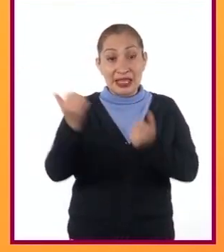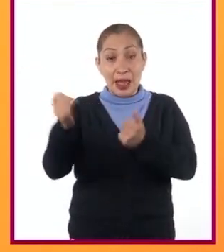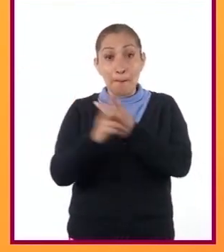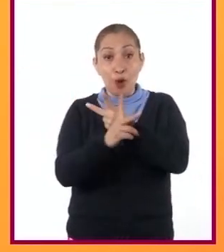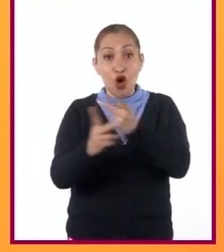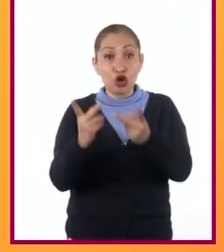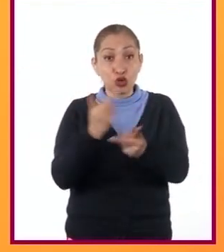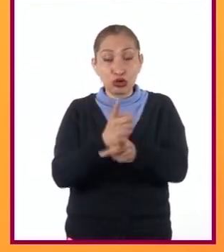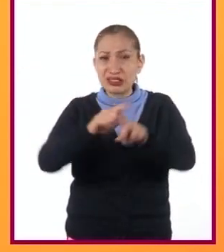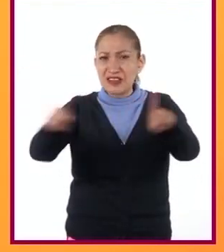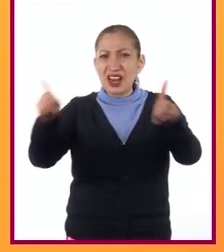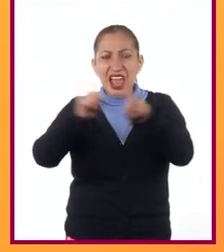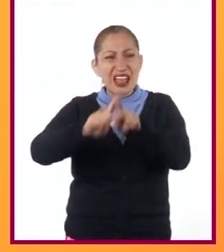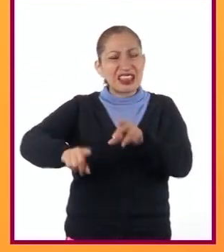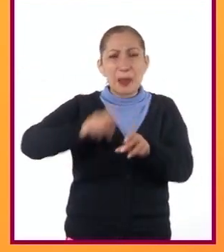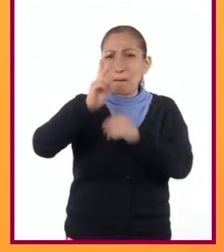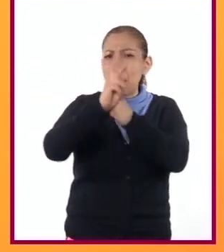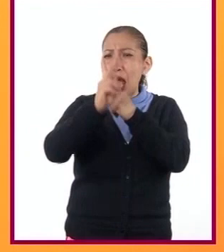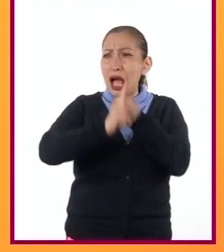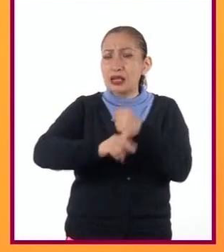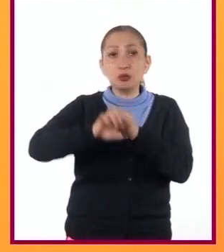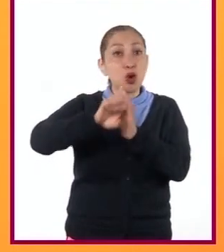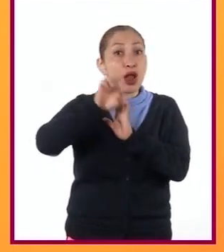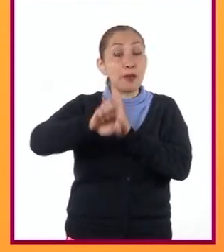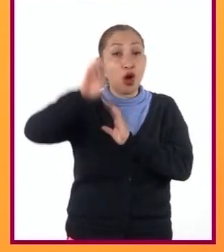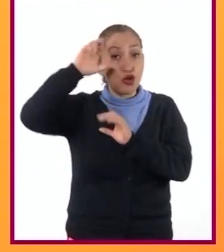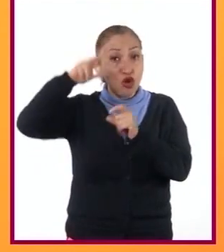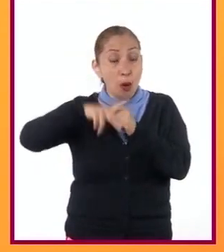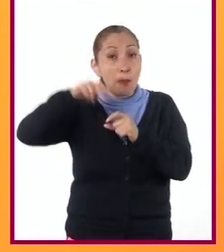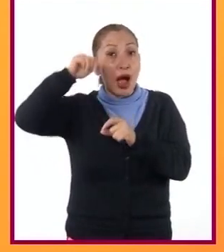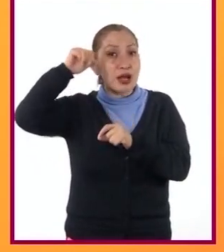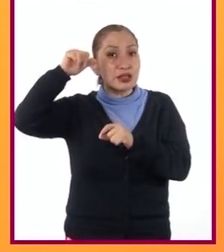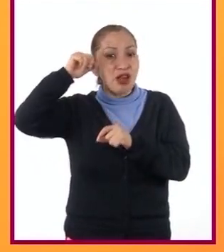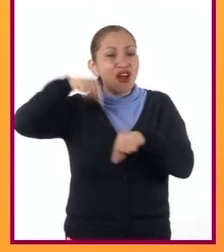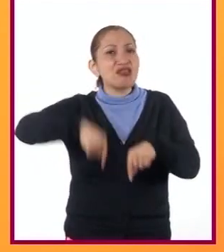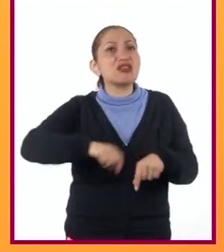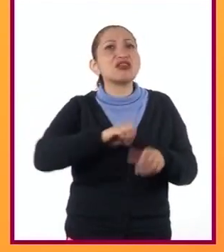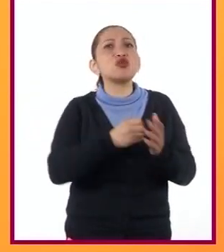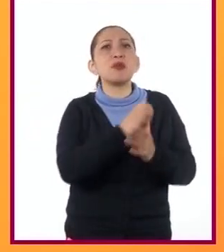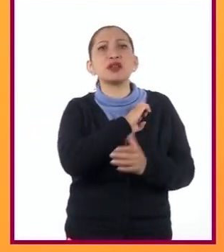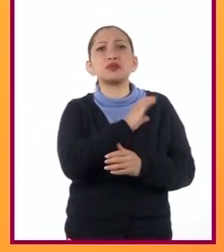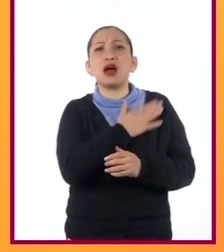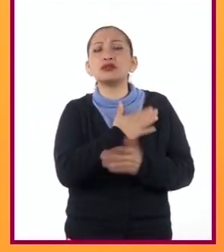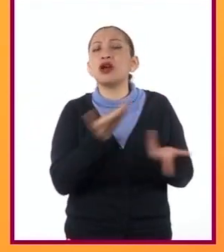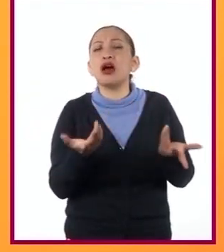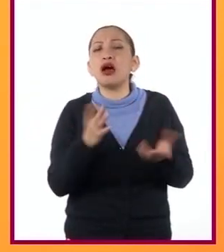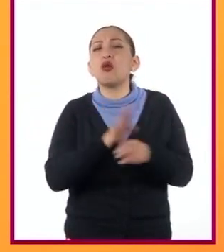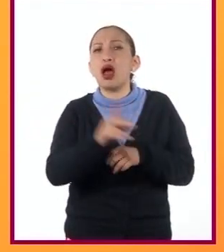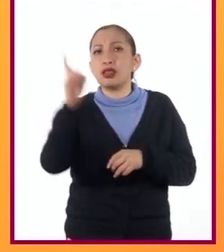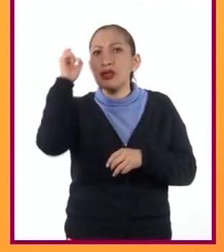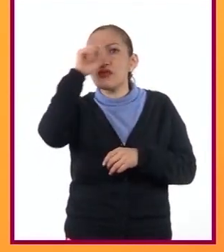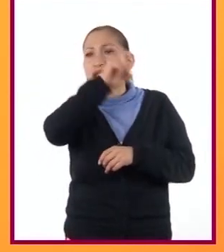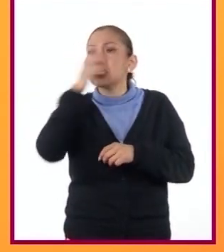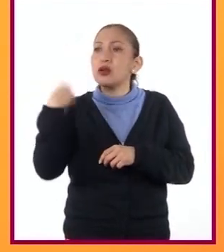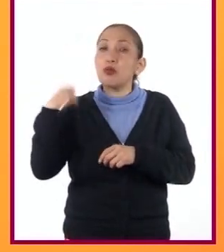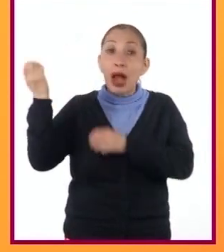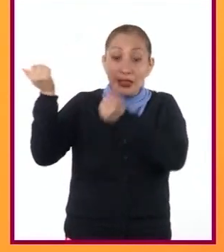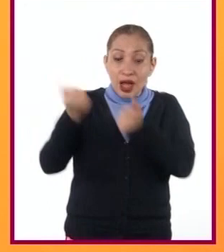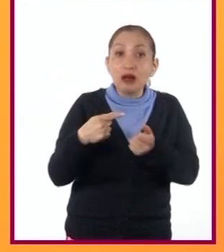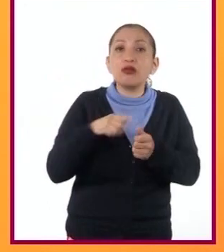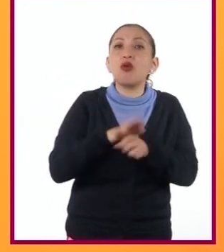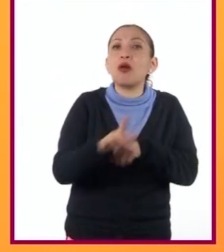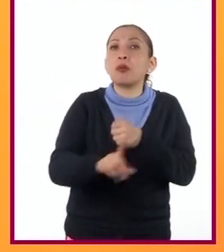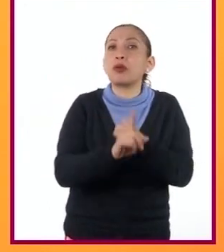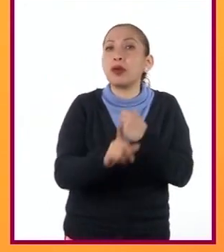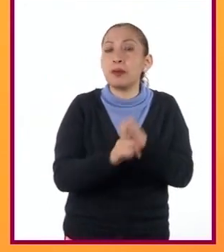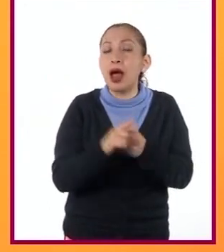de lugares tan lejanos como de Europa o Asia? ¿Qué dificultades encontraban a su paso? A lo largo